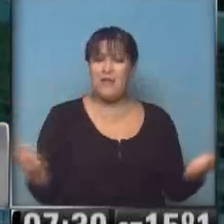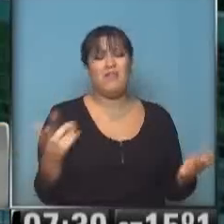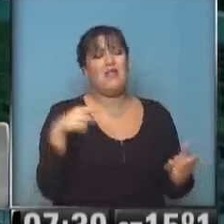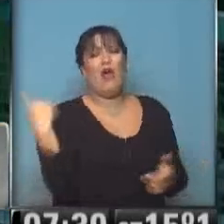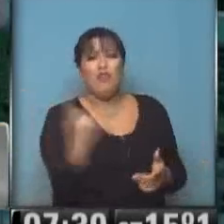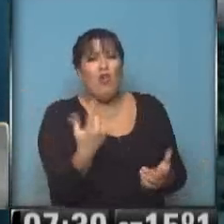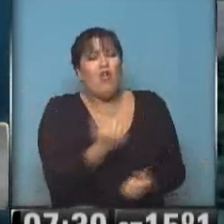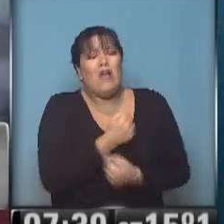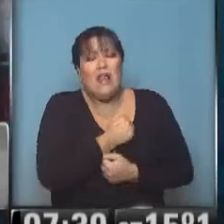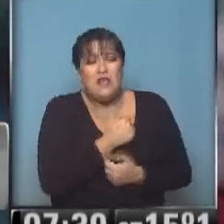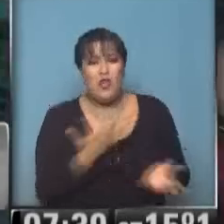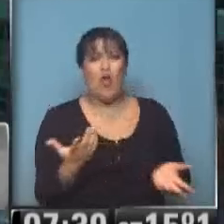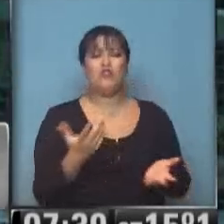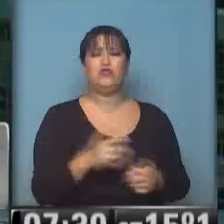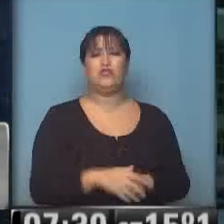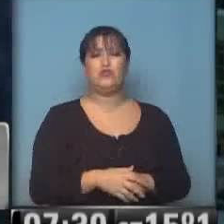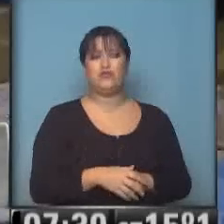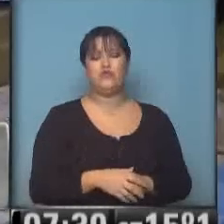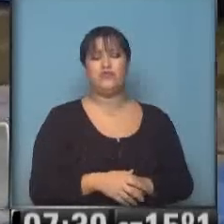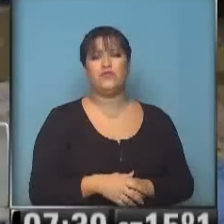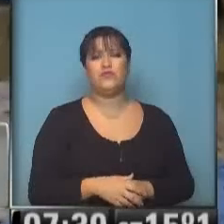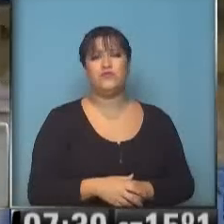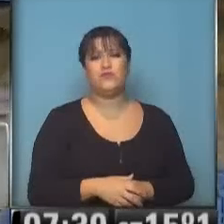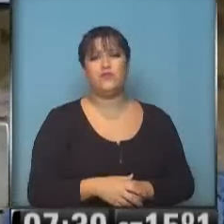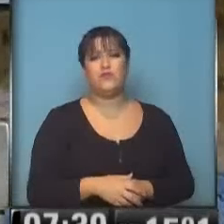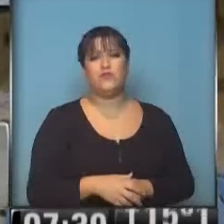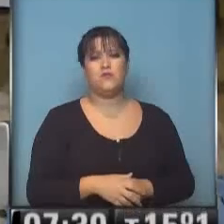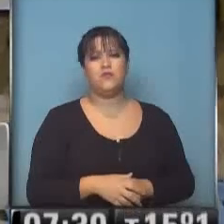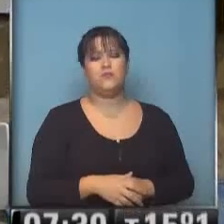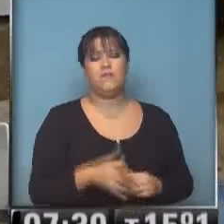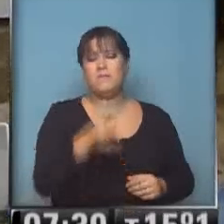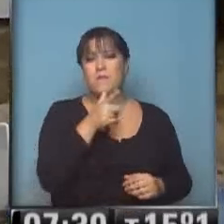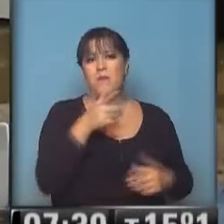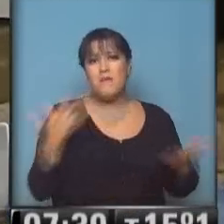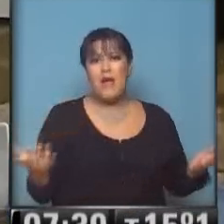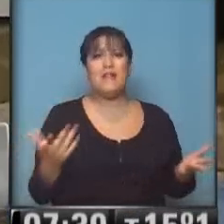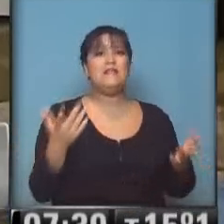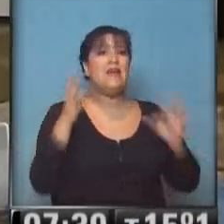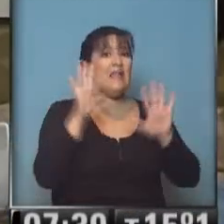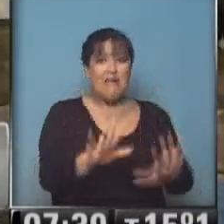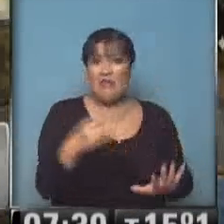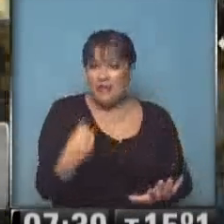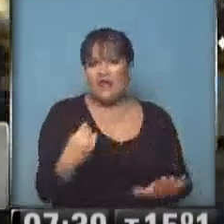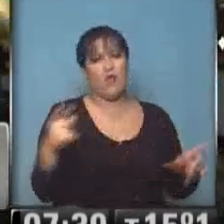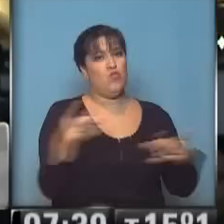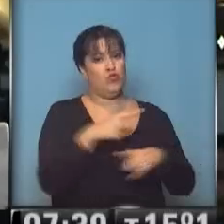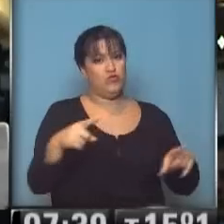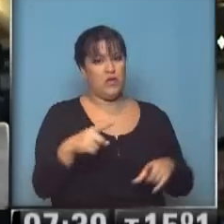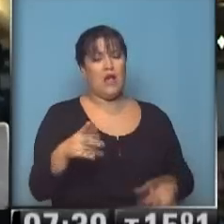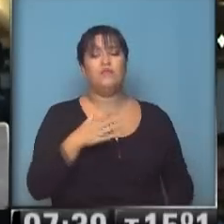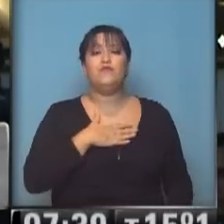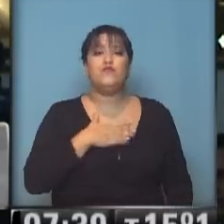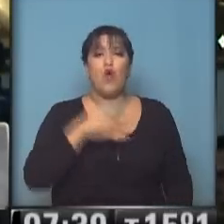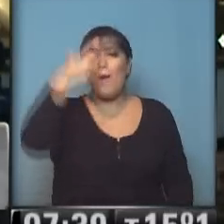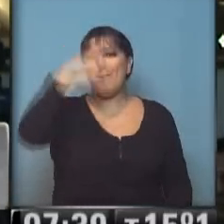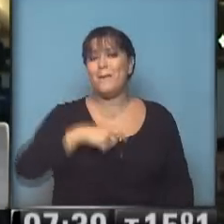cariñosa y acogedora con sus ídolos, nada, me parece que nos queda la música. Yo particularmente,